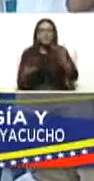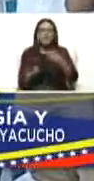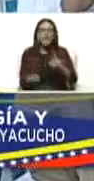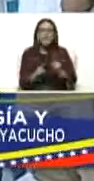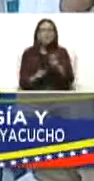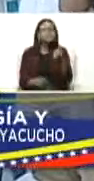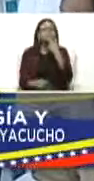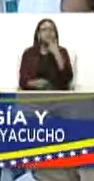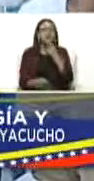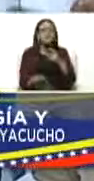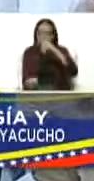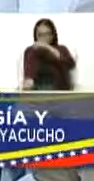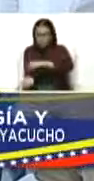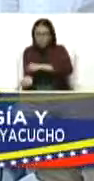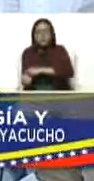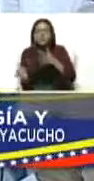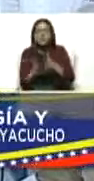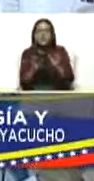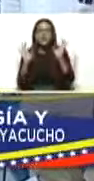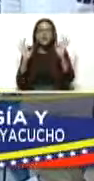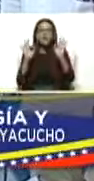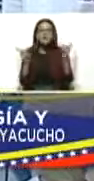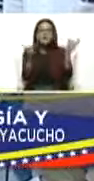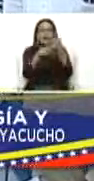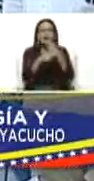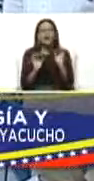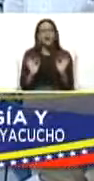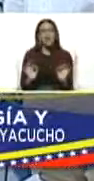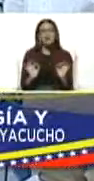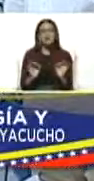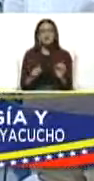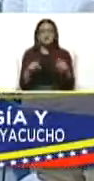cáncer aquí, en Puerto Ayacucho.